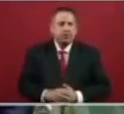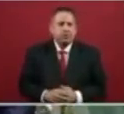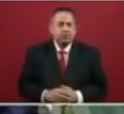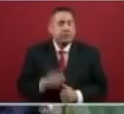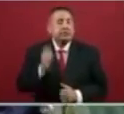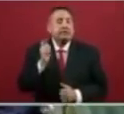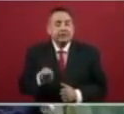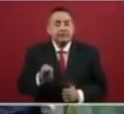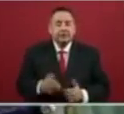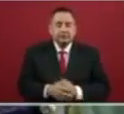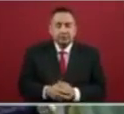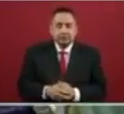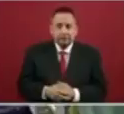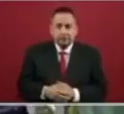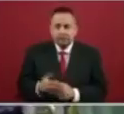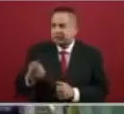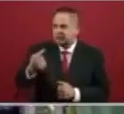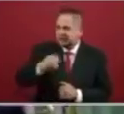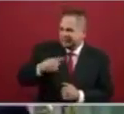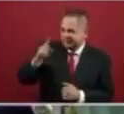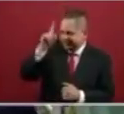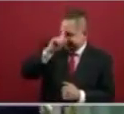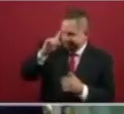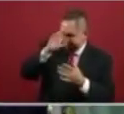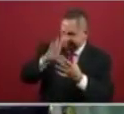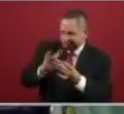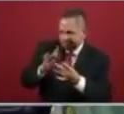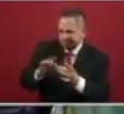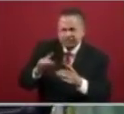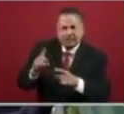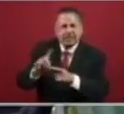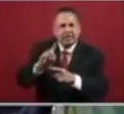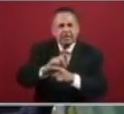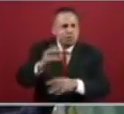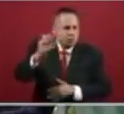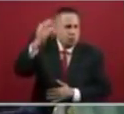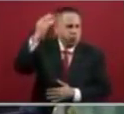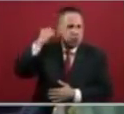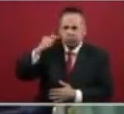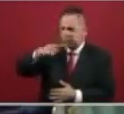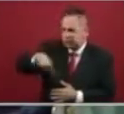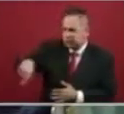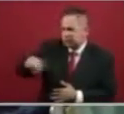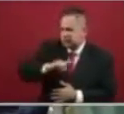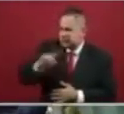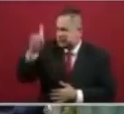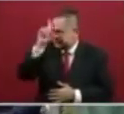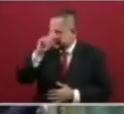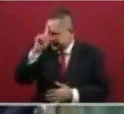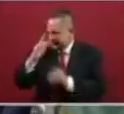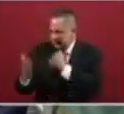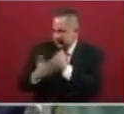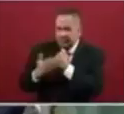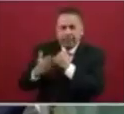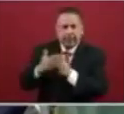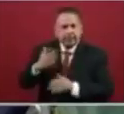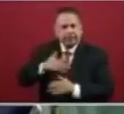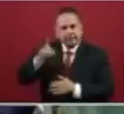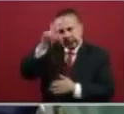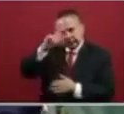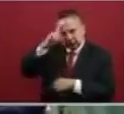Esto me lo aconsejan desde hace algún tiempo, me lo vienen diciendo mis